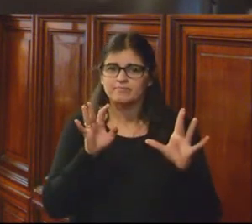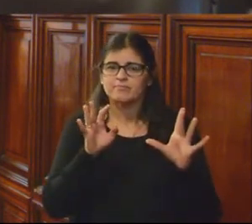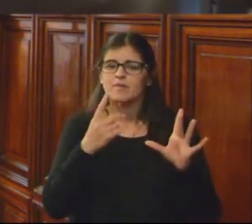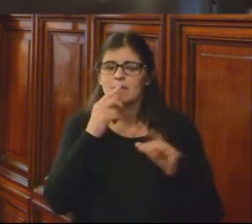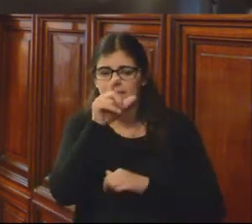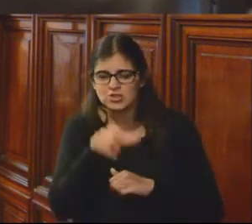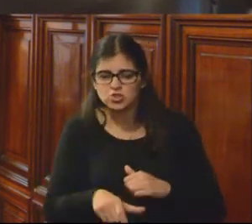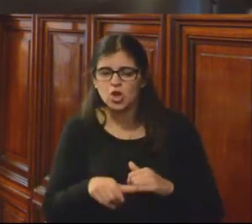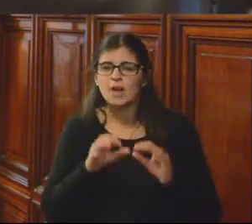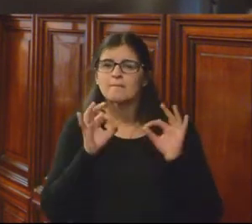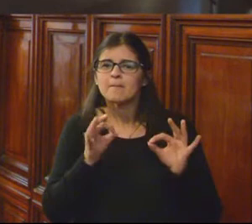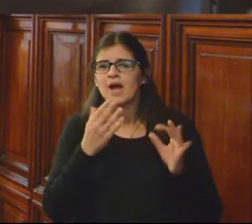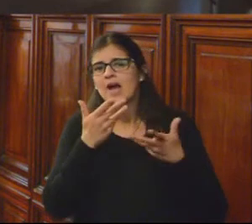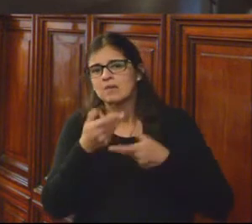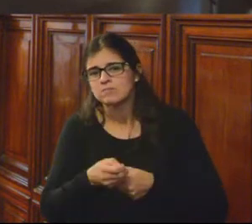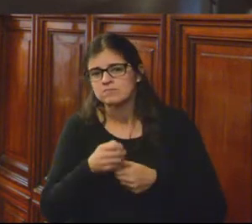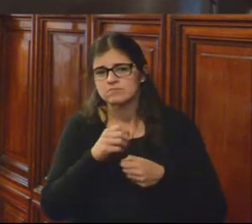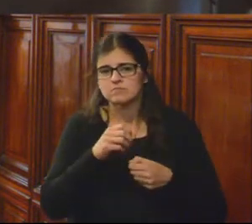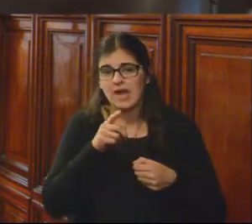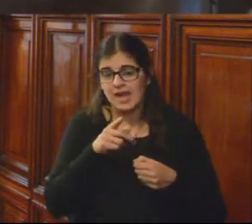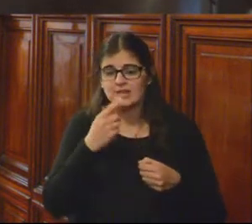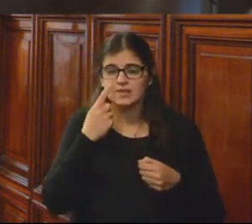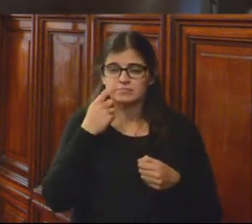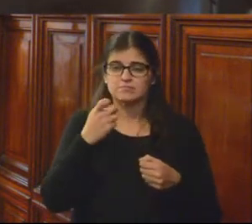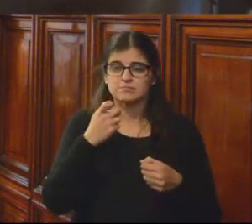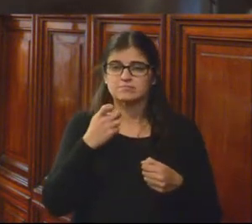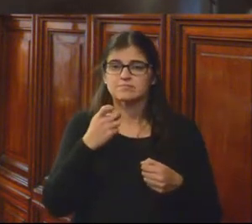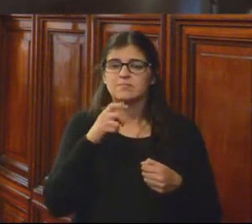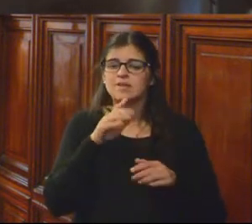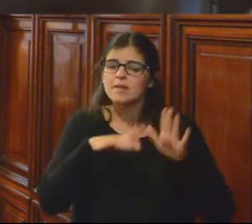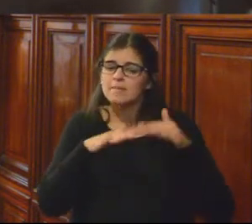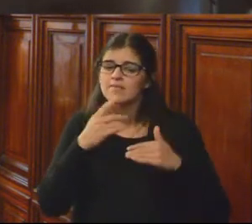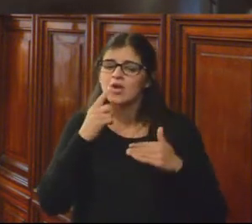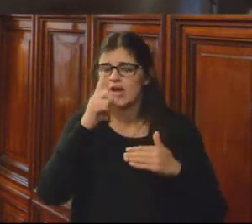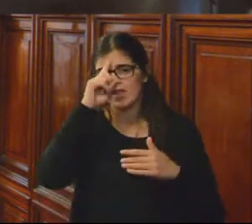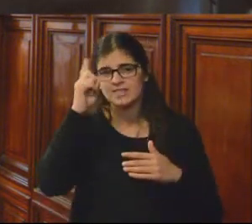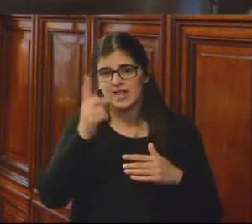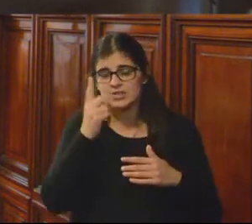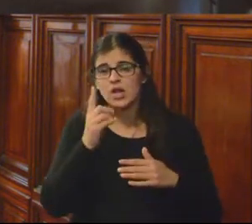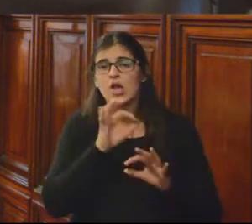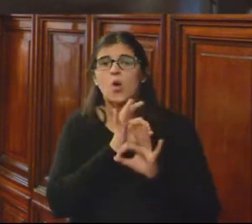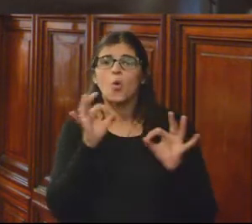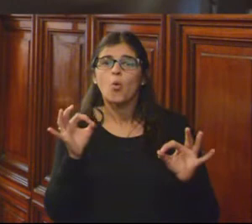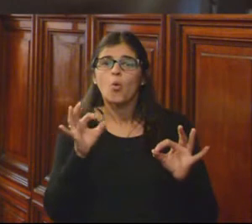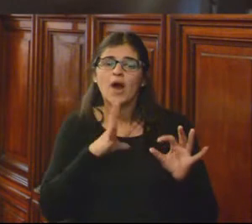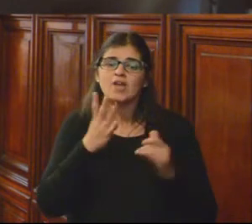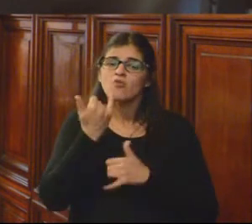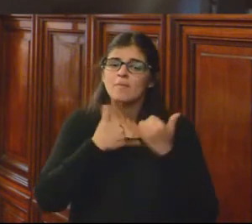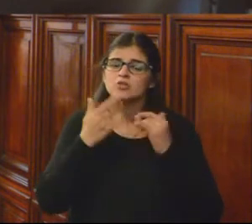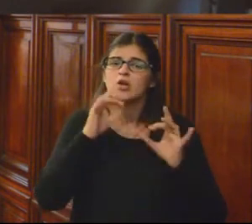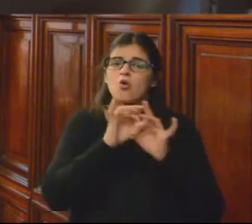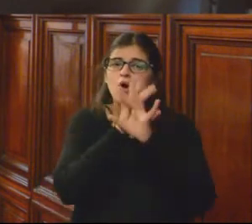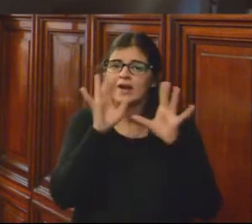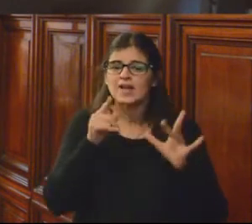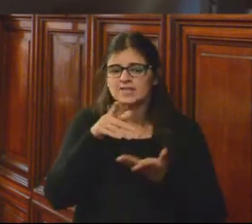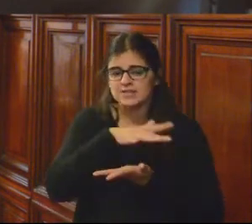personas afines al oficialismo. ¿Ese es un estándar que les parece adecuado a los estándares internacionales? ¿O hay información que nos aclare